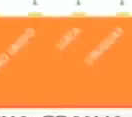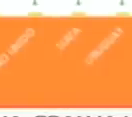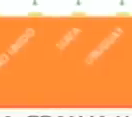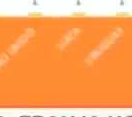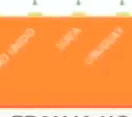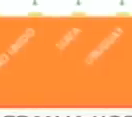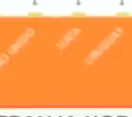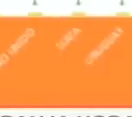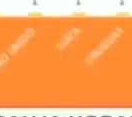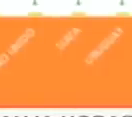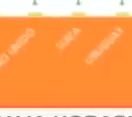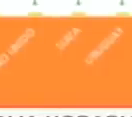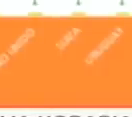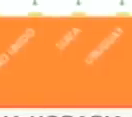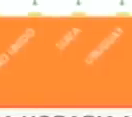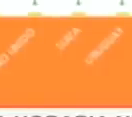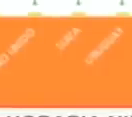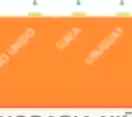por estas dos vías.